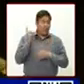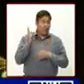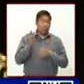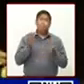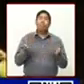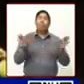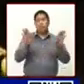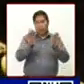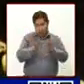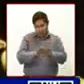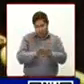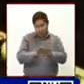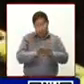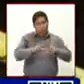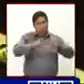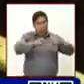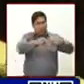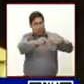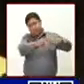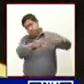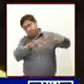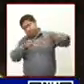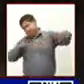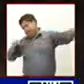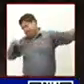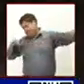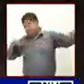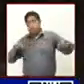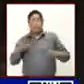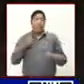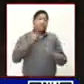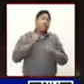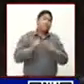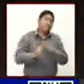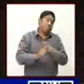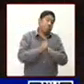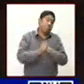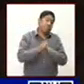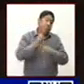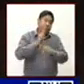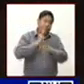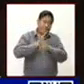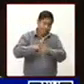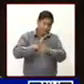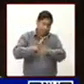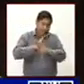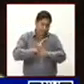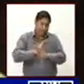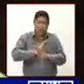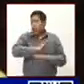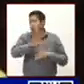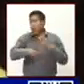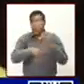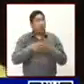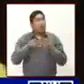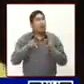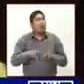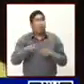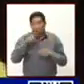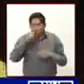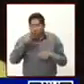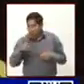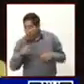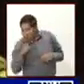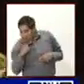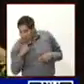está cerrado Se ha colocado este este dintel que indica obras peligro por favor no pueden avanzar Y eso para todas aquellas personas que son